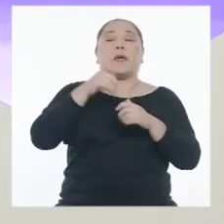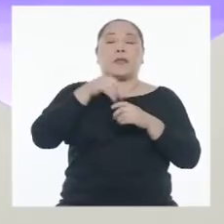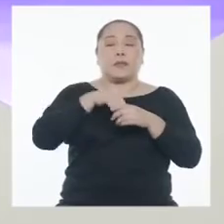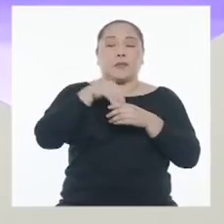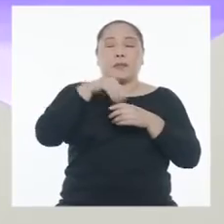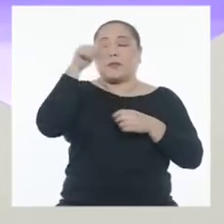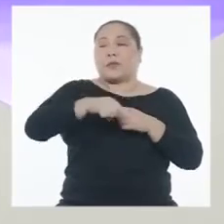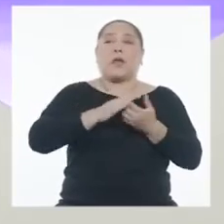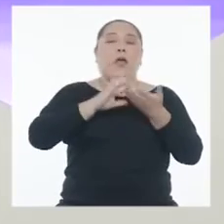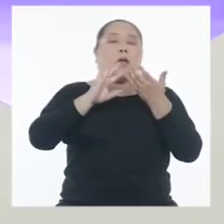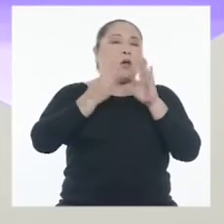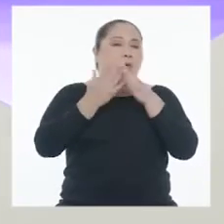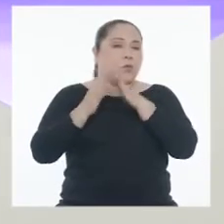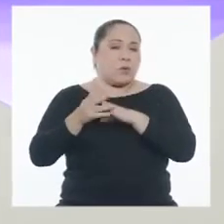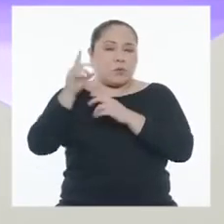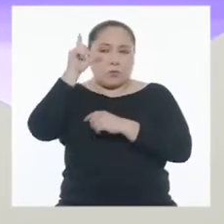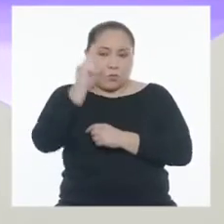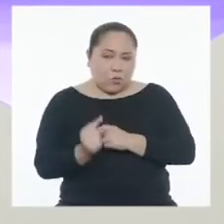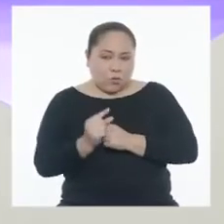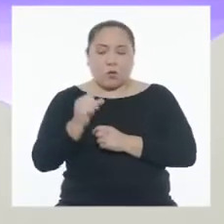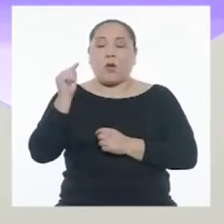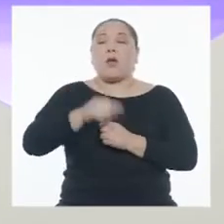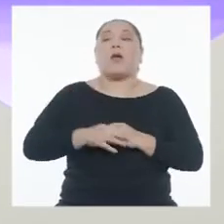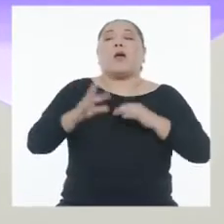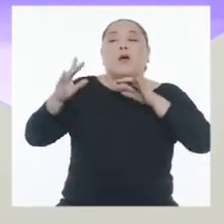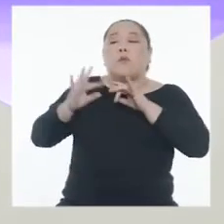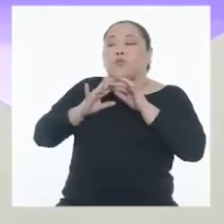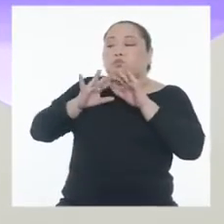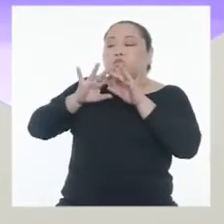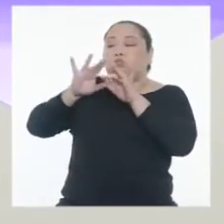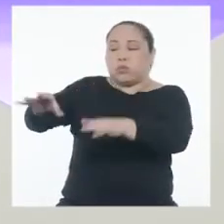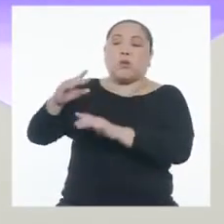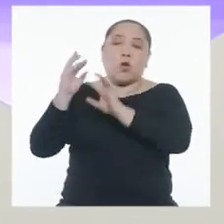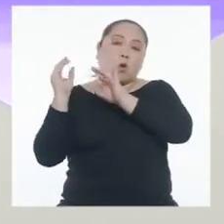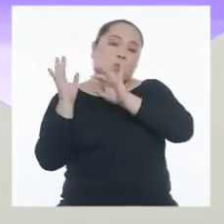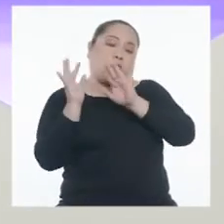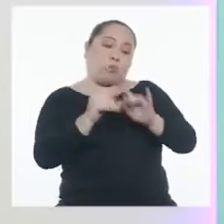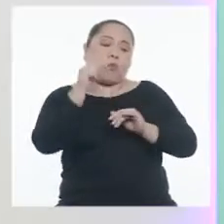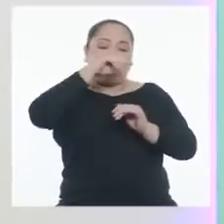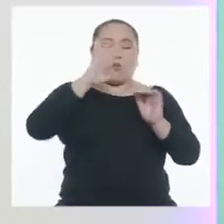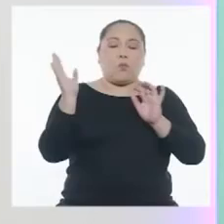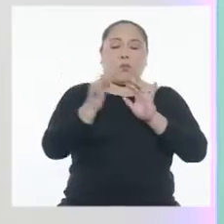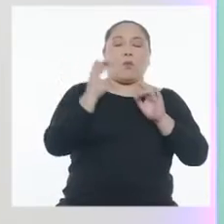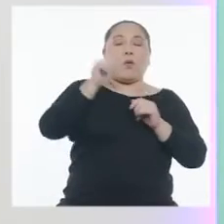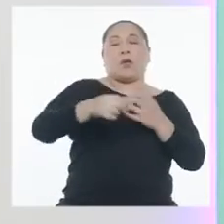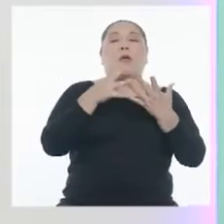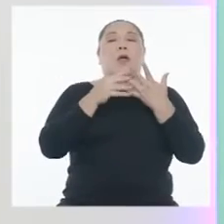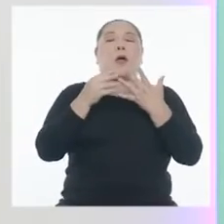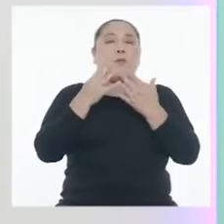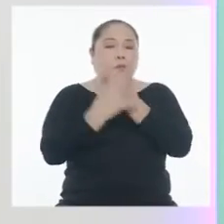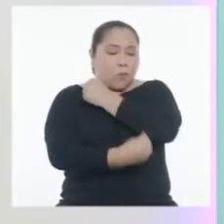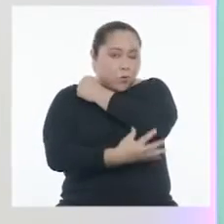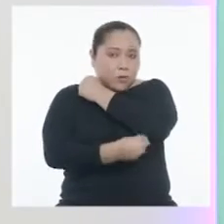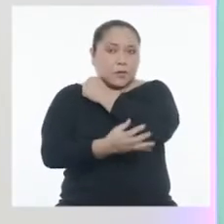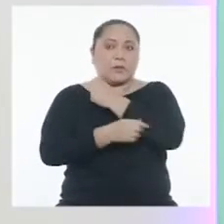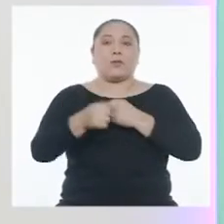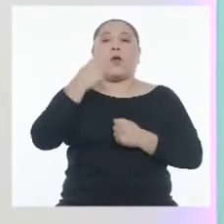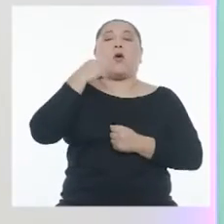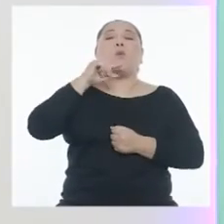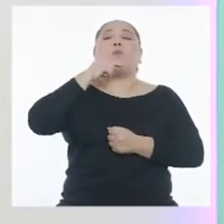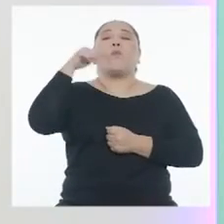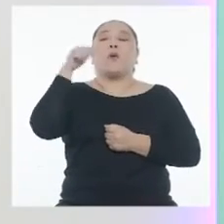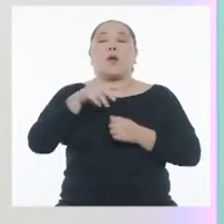comunidades indígenas o a minorías, la migración y el desplazamiento interno. La pobreza, el